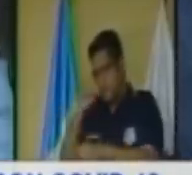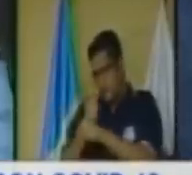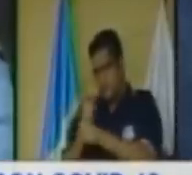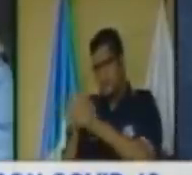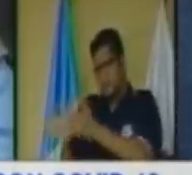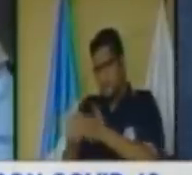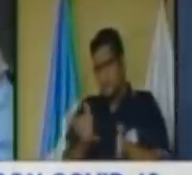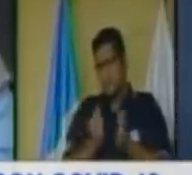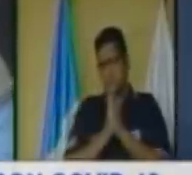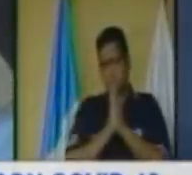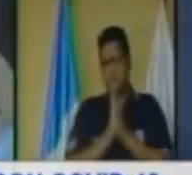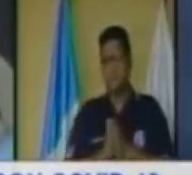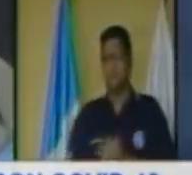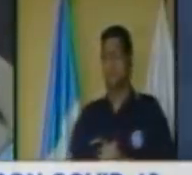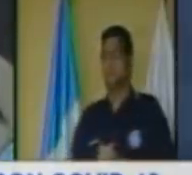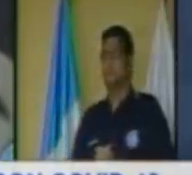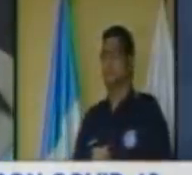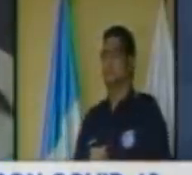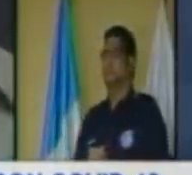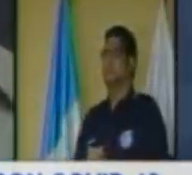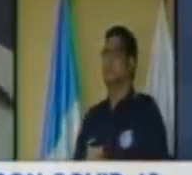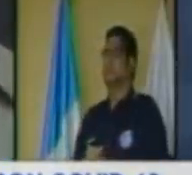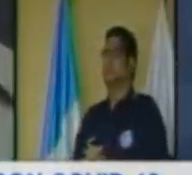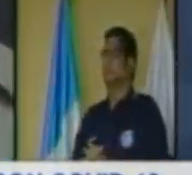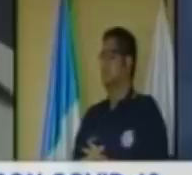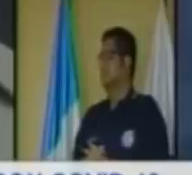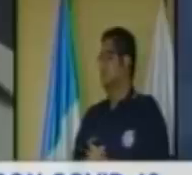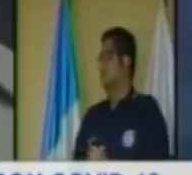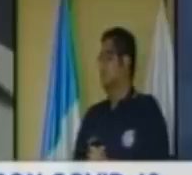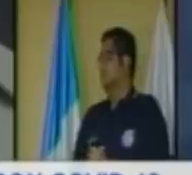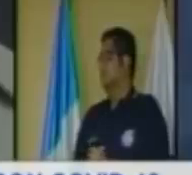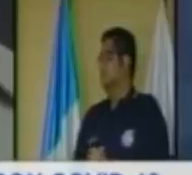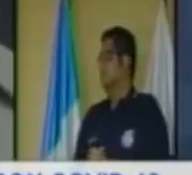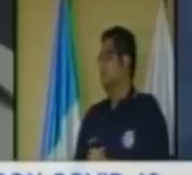vamos a alargar mucho nuestra conferencia, así que por favor,